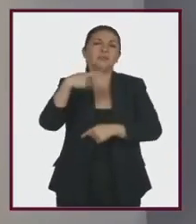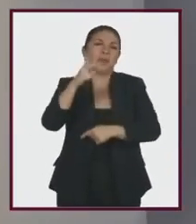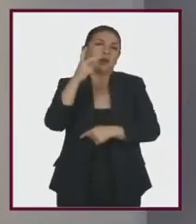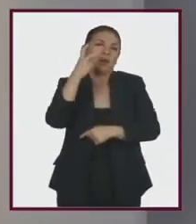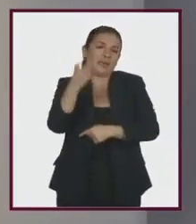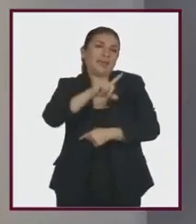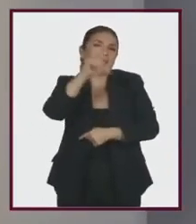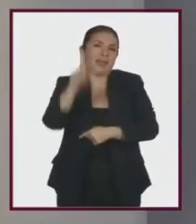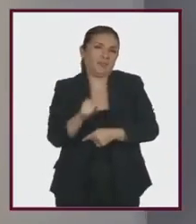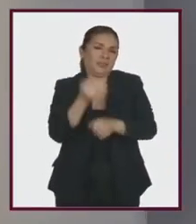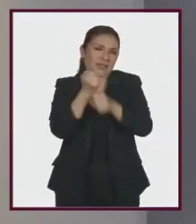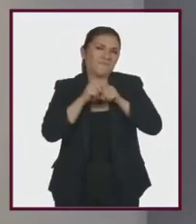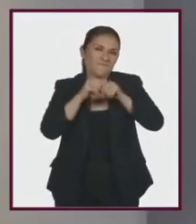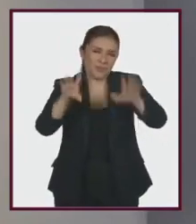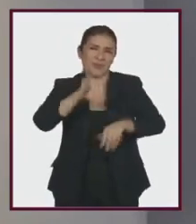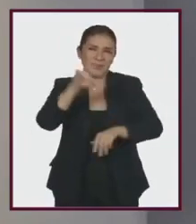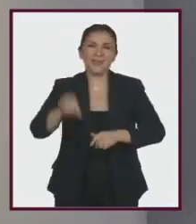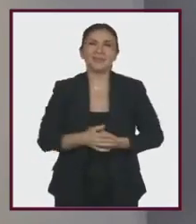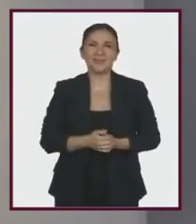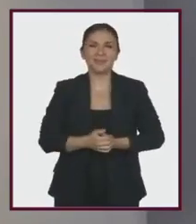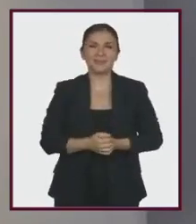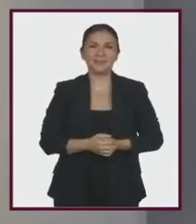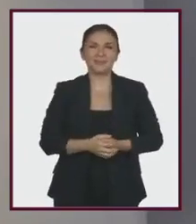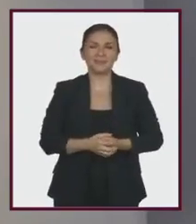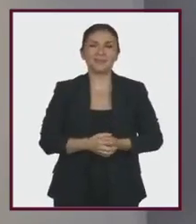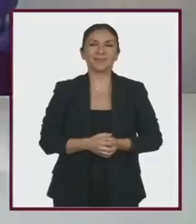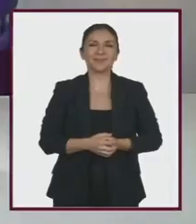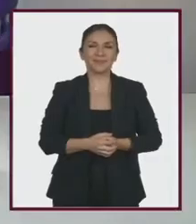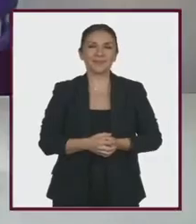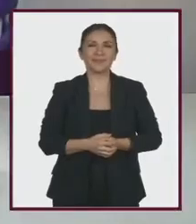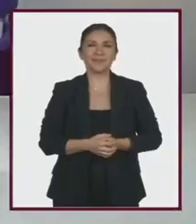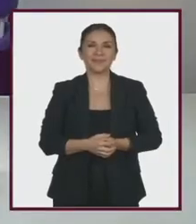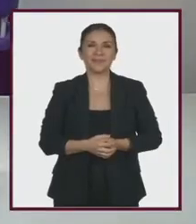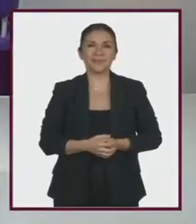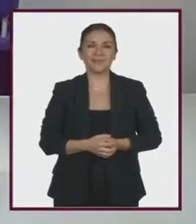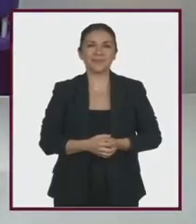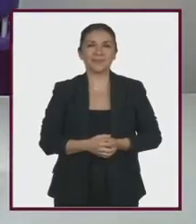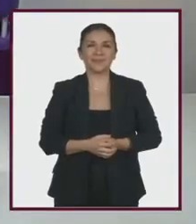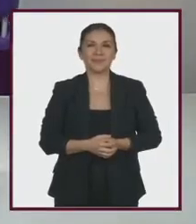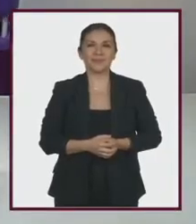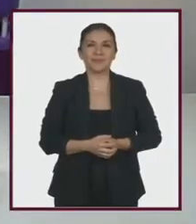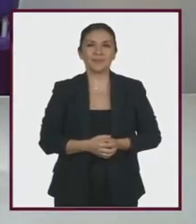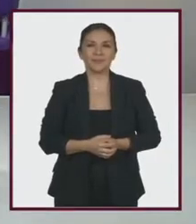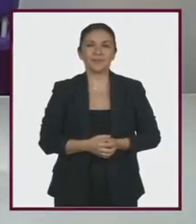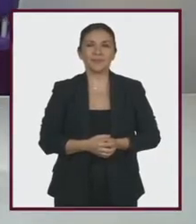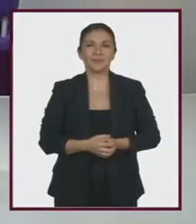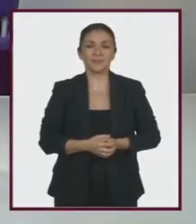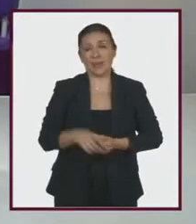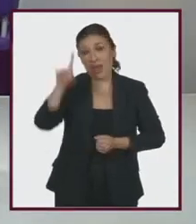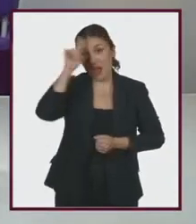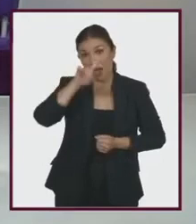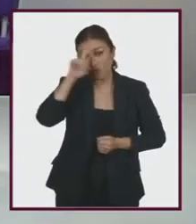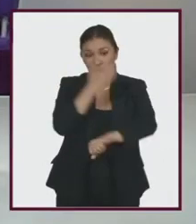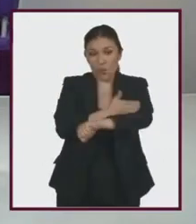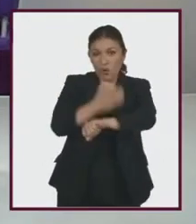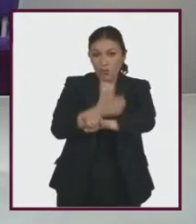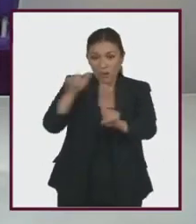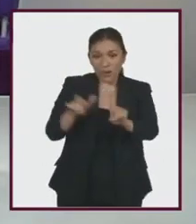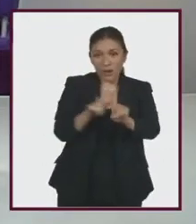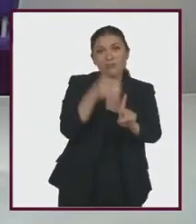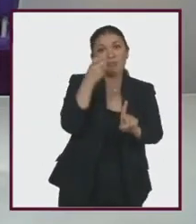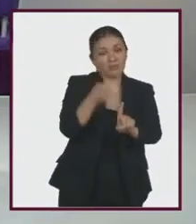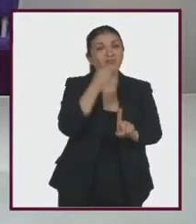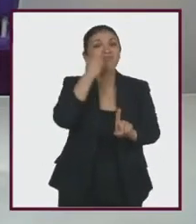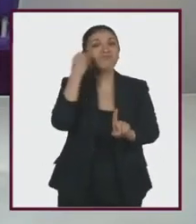informarán más adelante. Muy bien. Luce Valius a la asesoría y acompañamiento en esta importante estrategia,